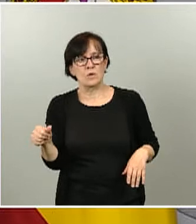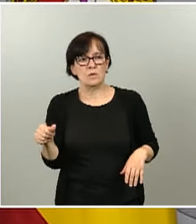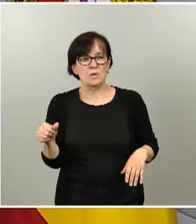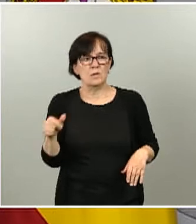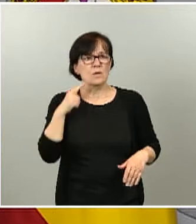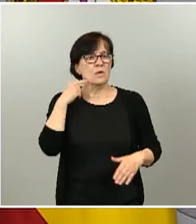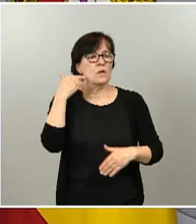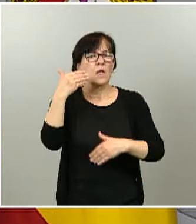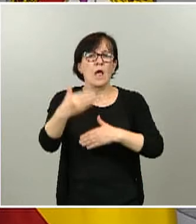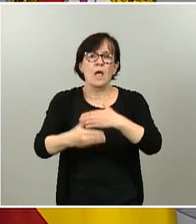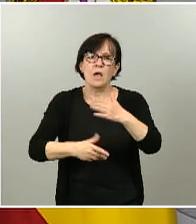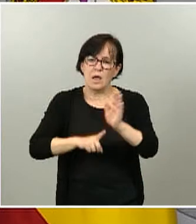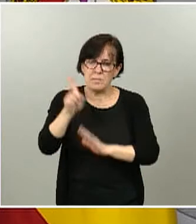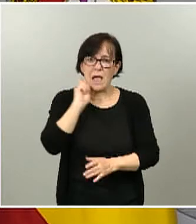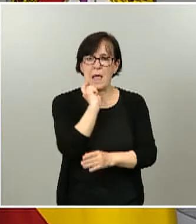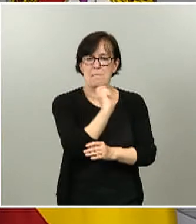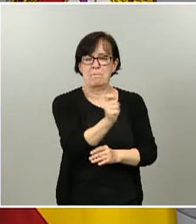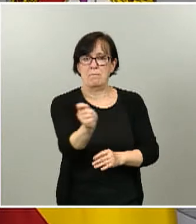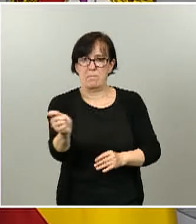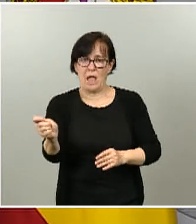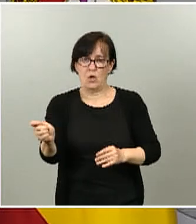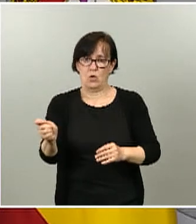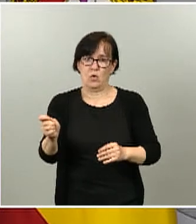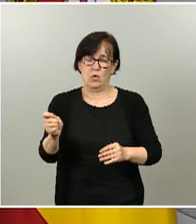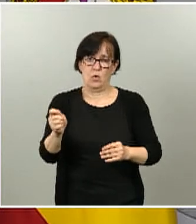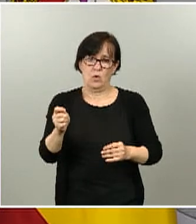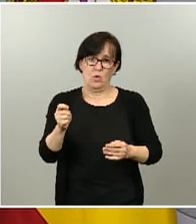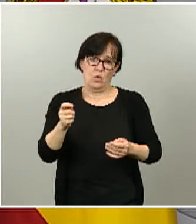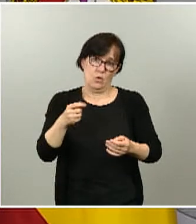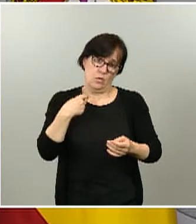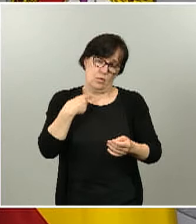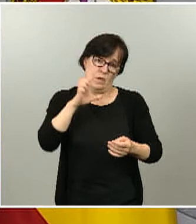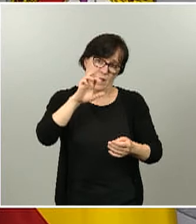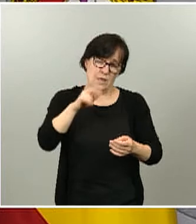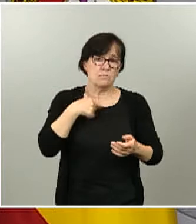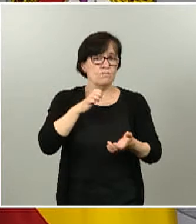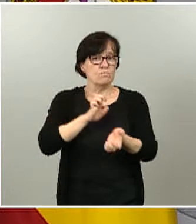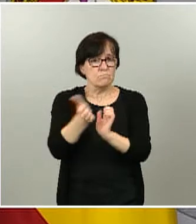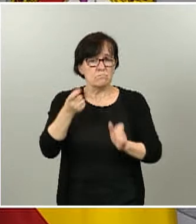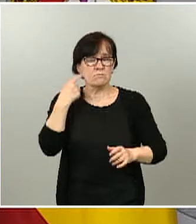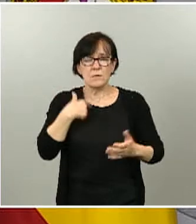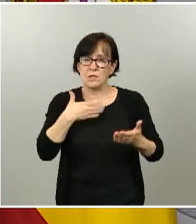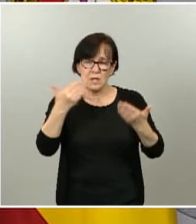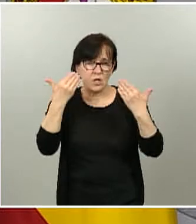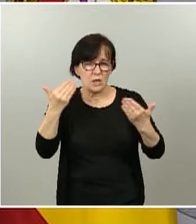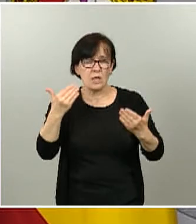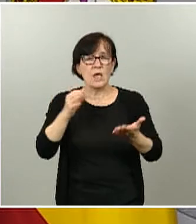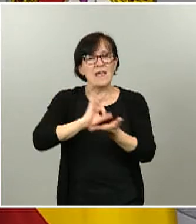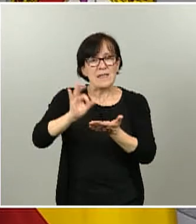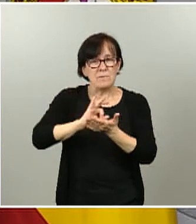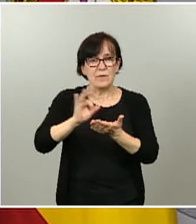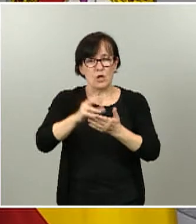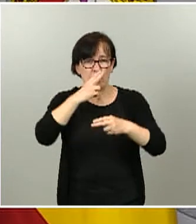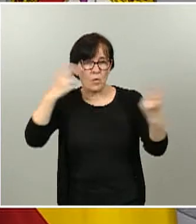importante al pago de estas prestaciones. Ha habido un trabajo ingente que quiero agradecer del Servicio Público de Empleo para intentar